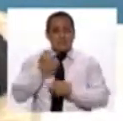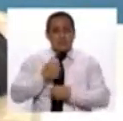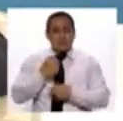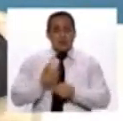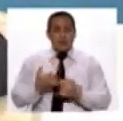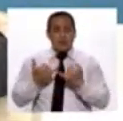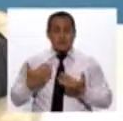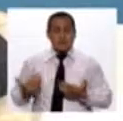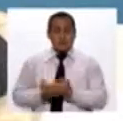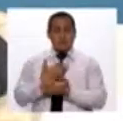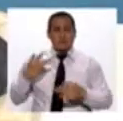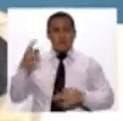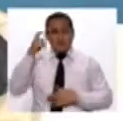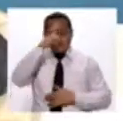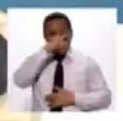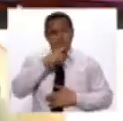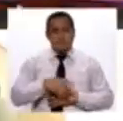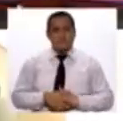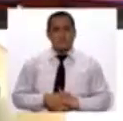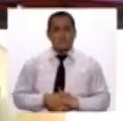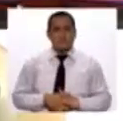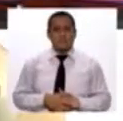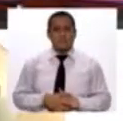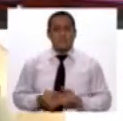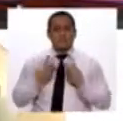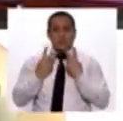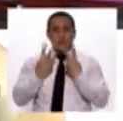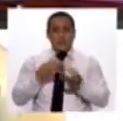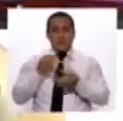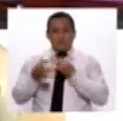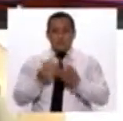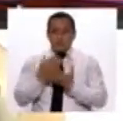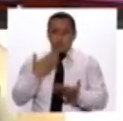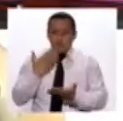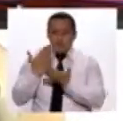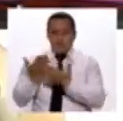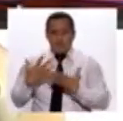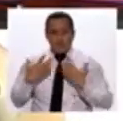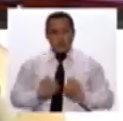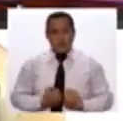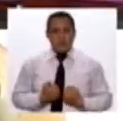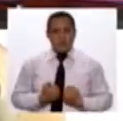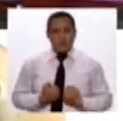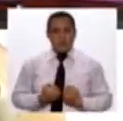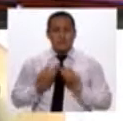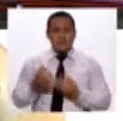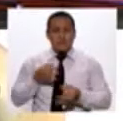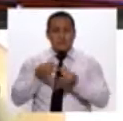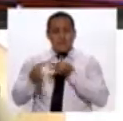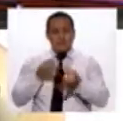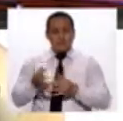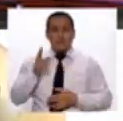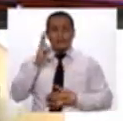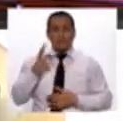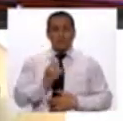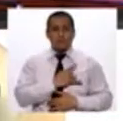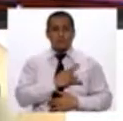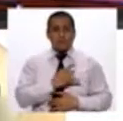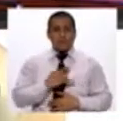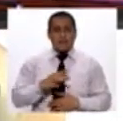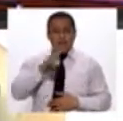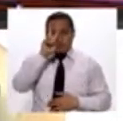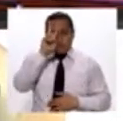trabajo, este nuevo se lo dificulta nuevamente. Bueno, ahí están las impresiones entonces. Muchísimas gracias, doctor Alfredo Boulard González, profesor de la